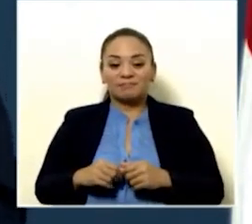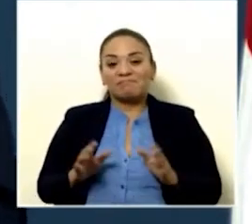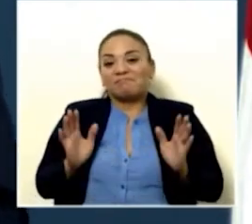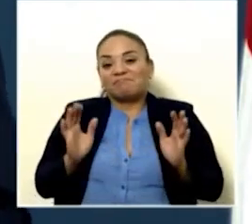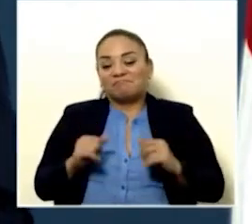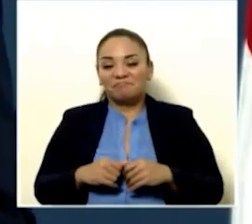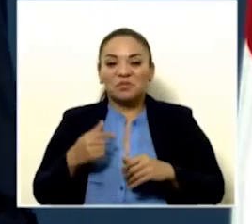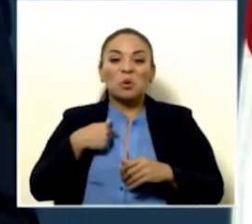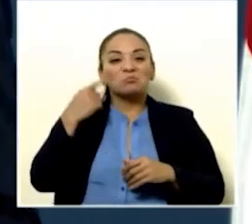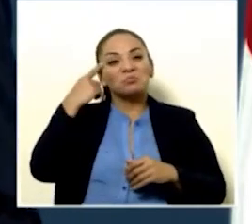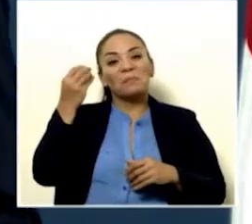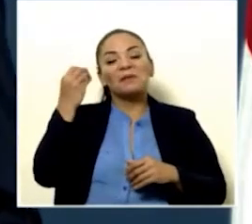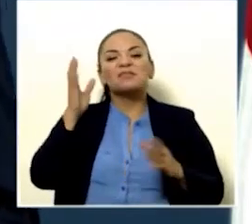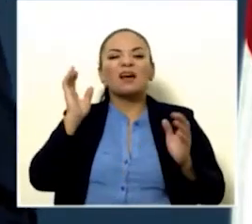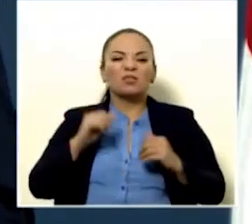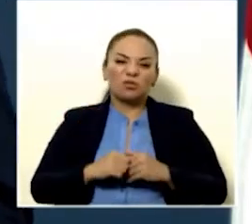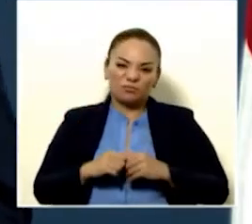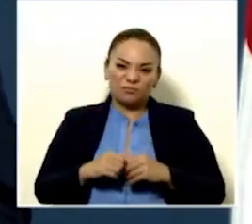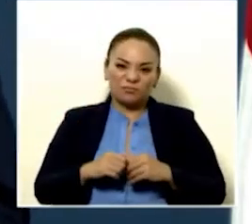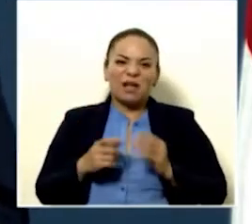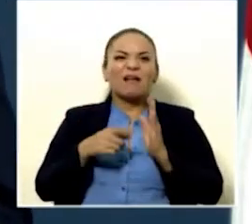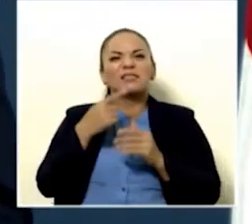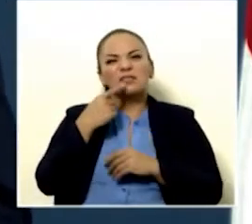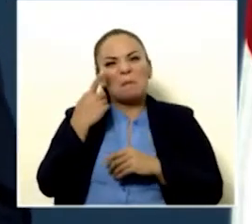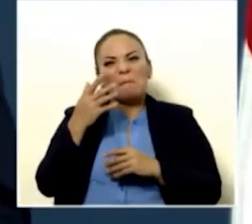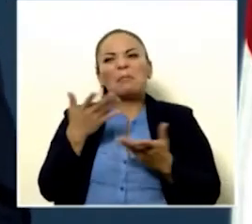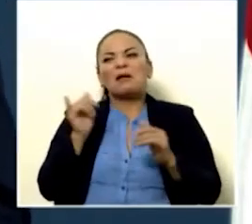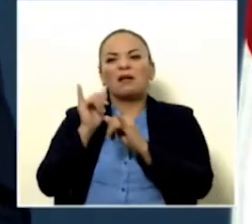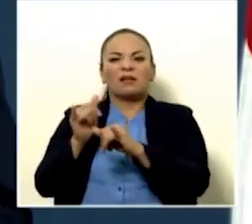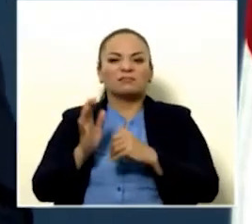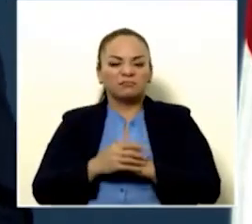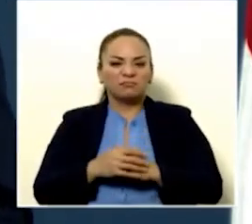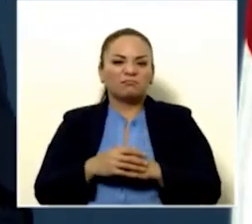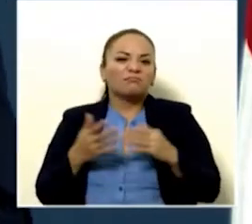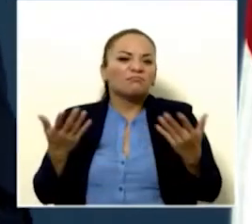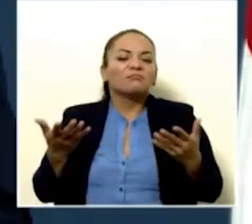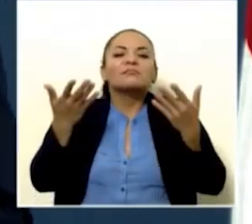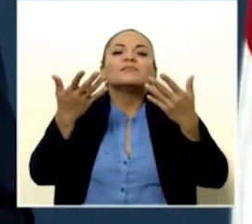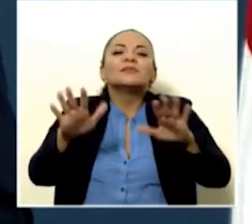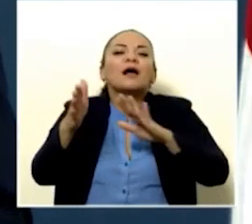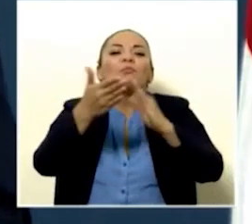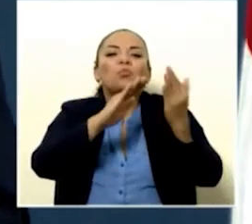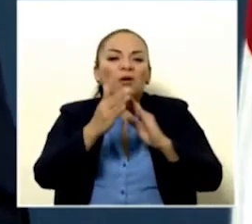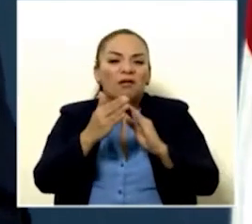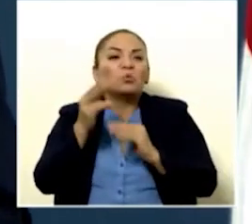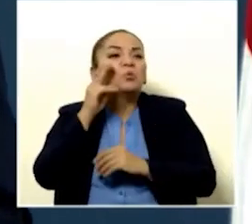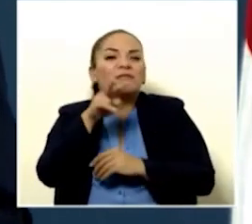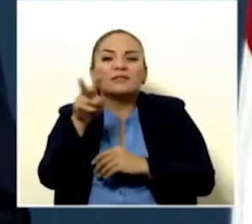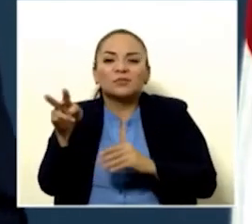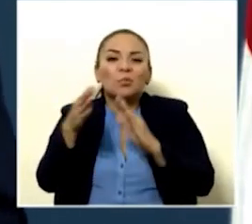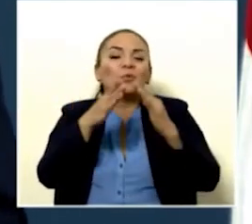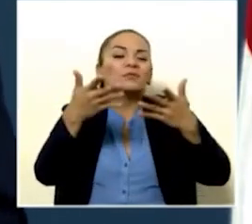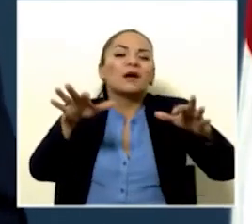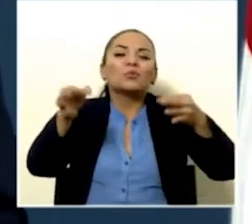lo estoy pensando. A veces me pregunto, ¿para qué? Porque ya el pueblo, hasta donde yo he visto, ya